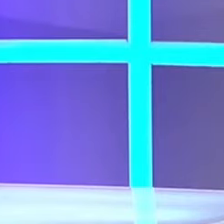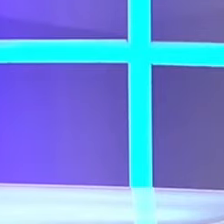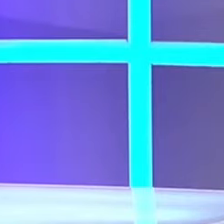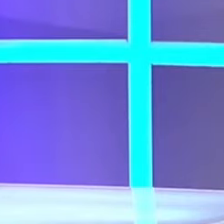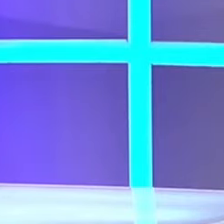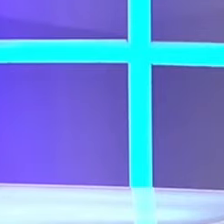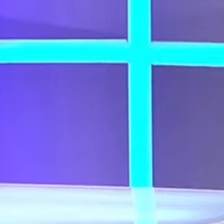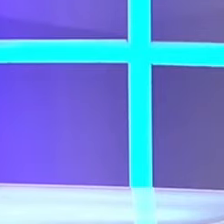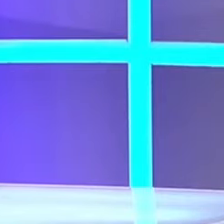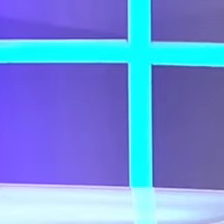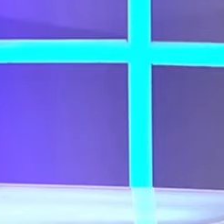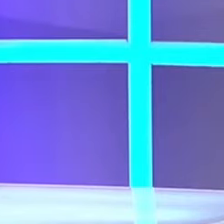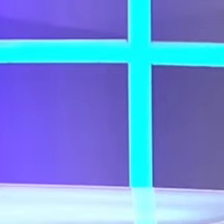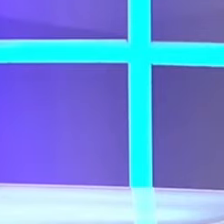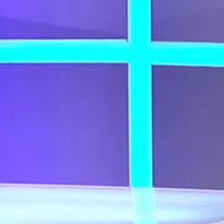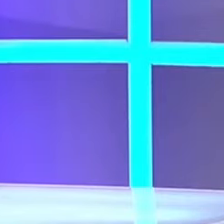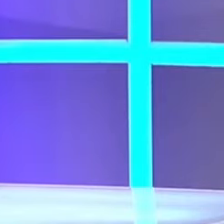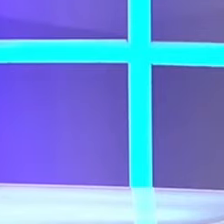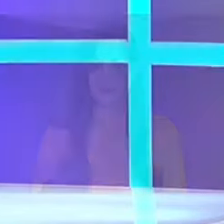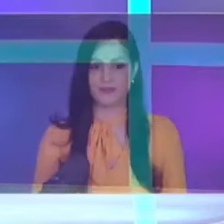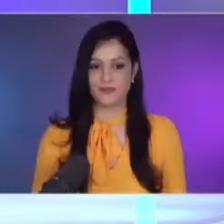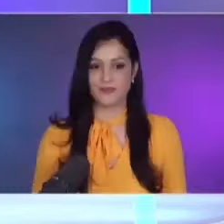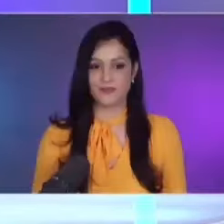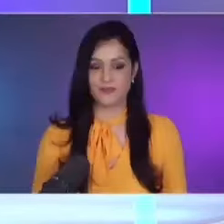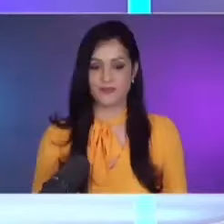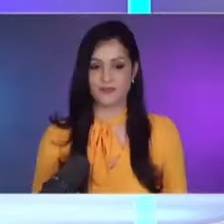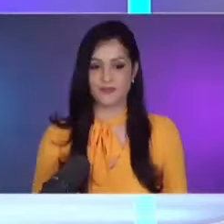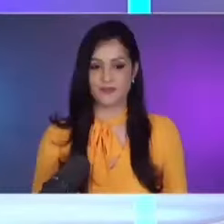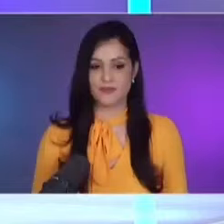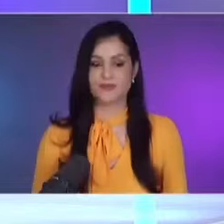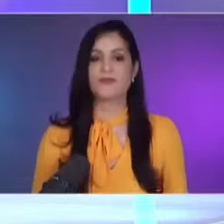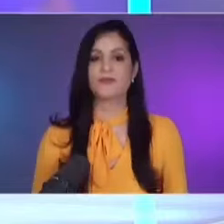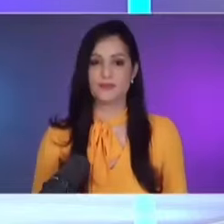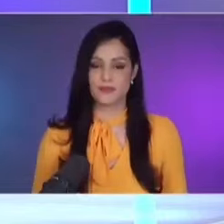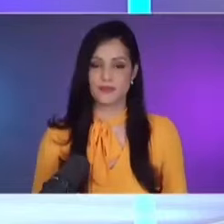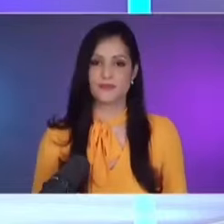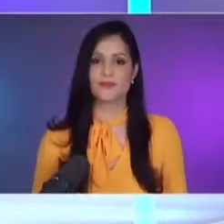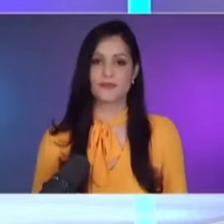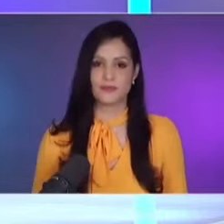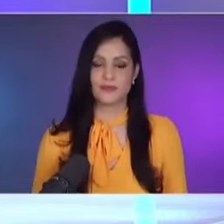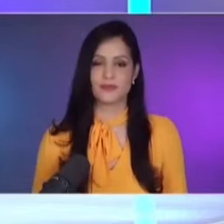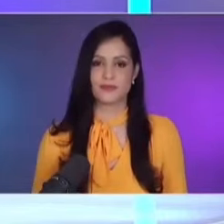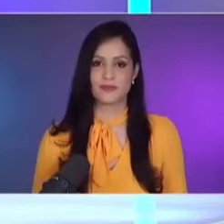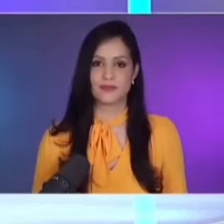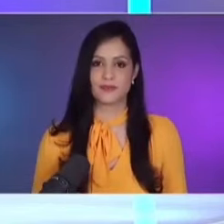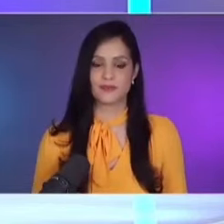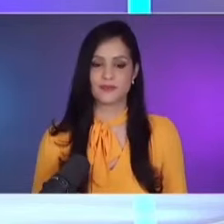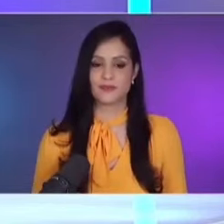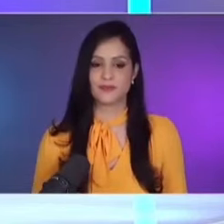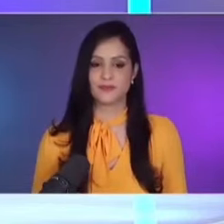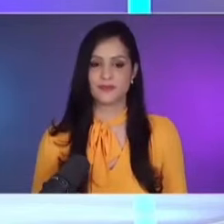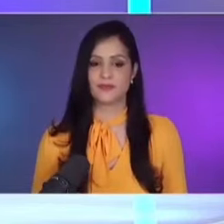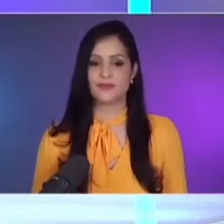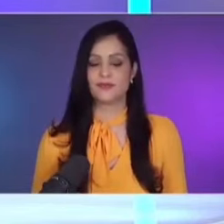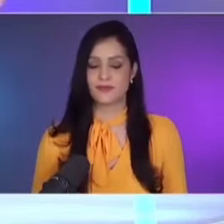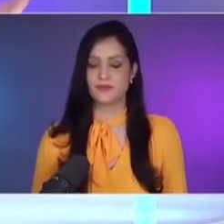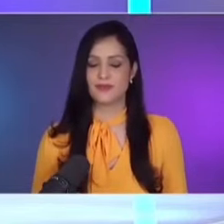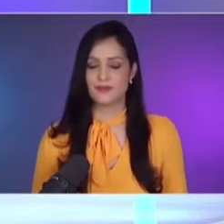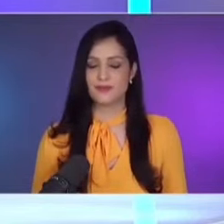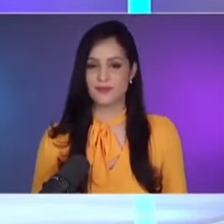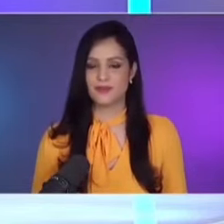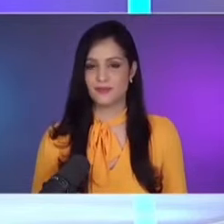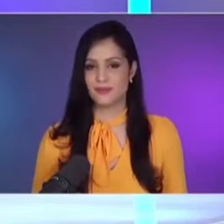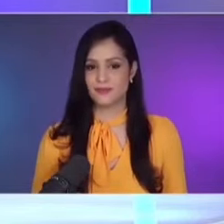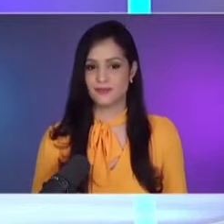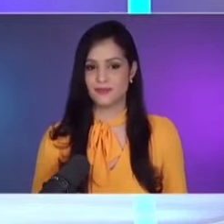fortunas invertidas en esto es simplemente lo mismo que se está haciendo con la ley de cine Cuál es la traba Esa fue la pregunta que dejaron aquí